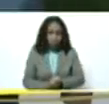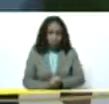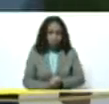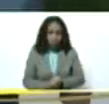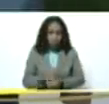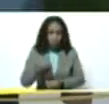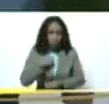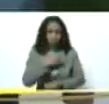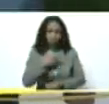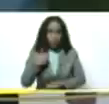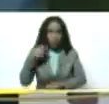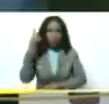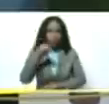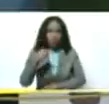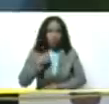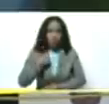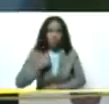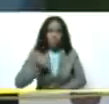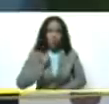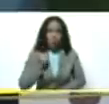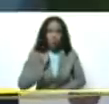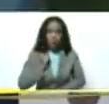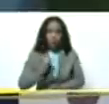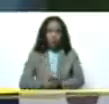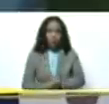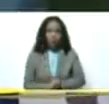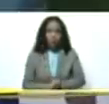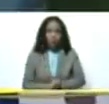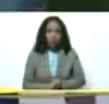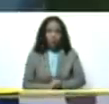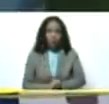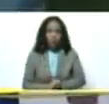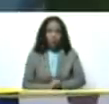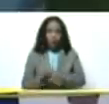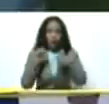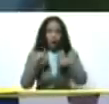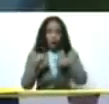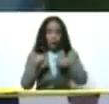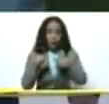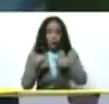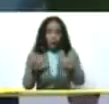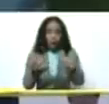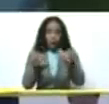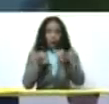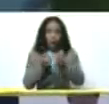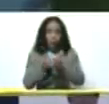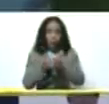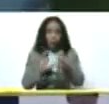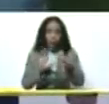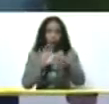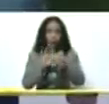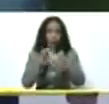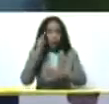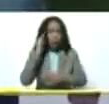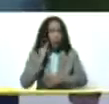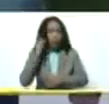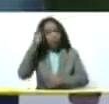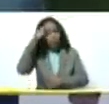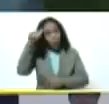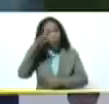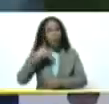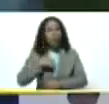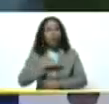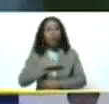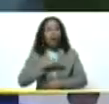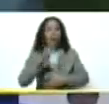Quiero también aprovechar esta tribuna de la Alianza Bolivariana para los Pueblos de Nuestra